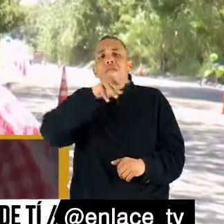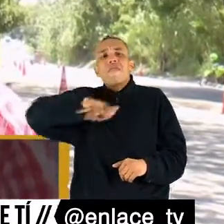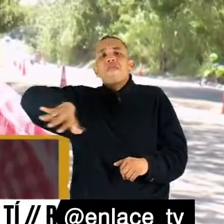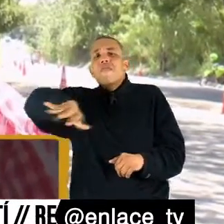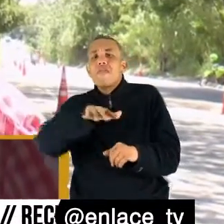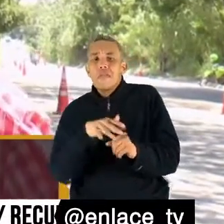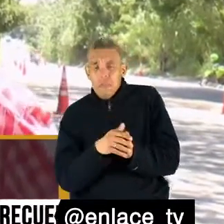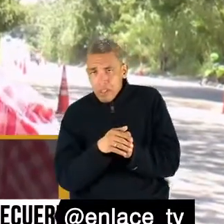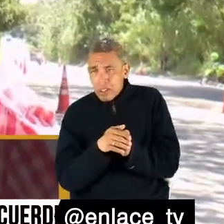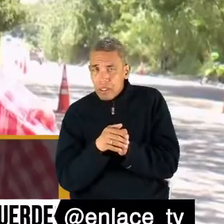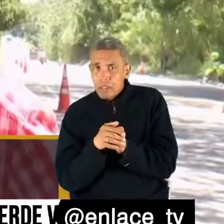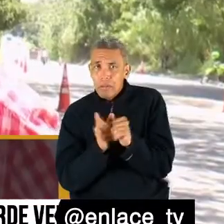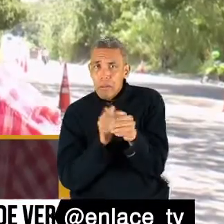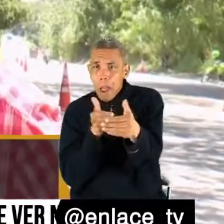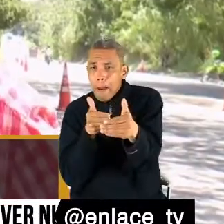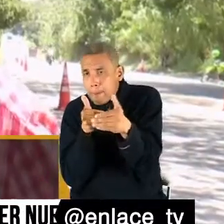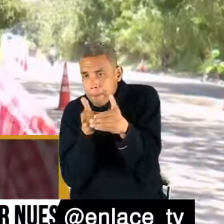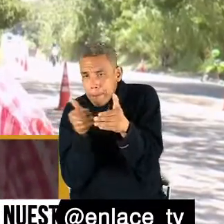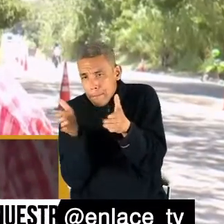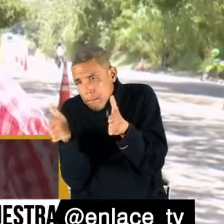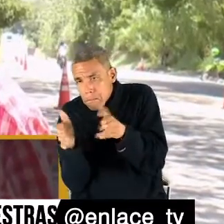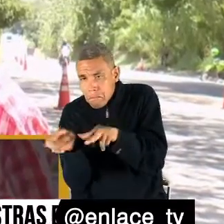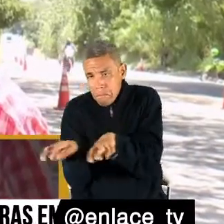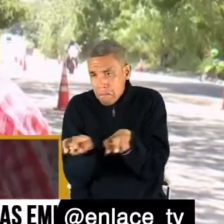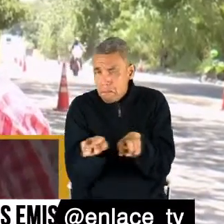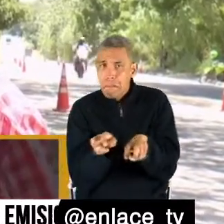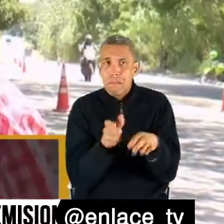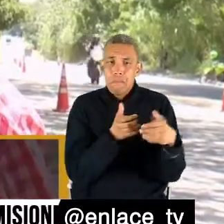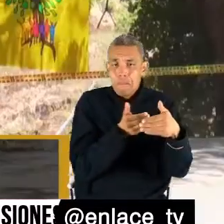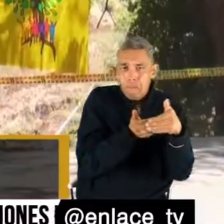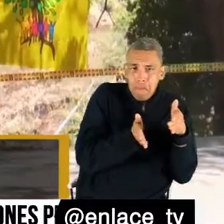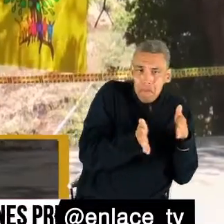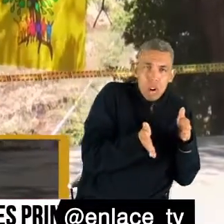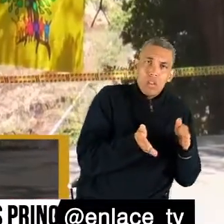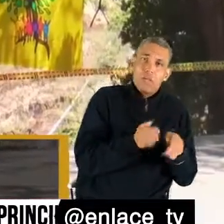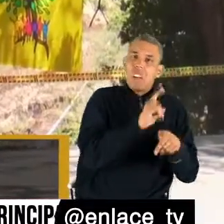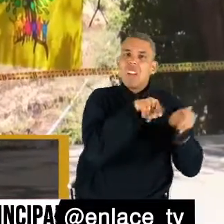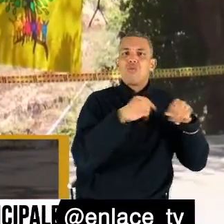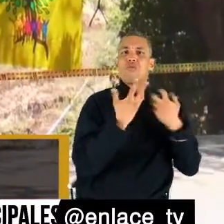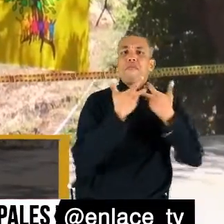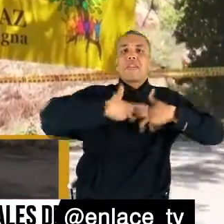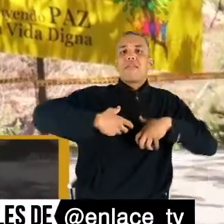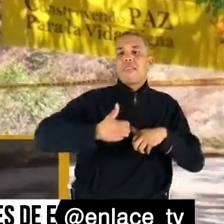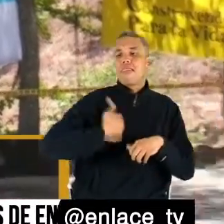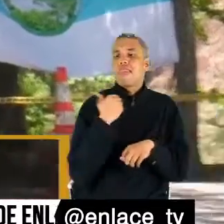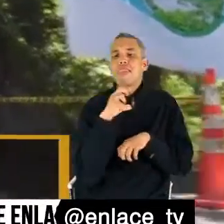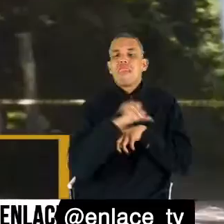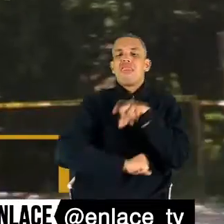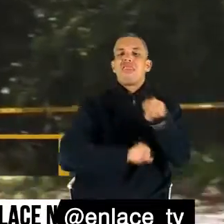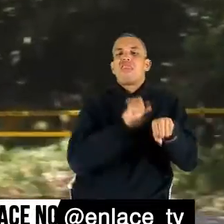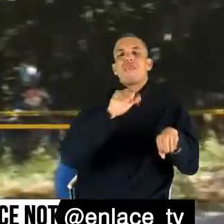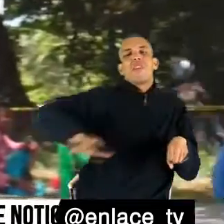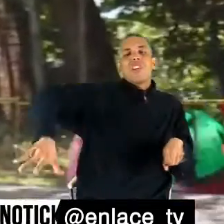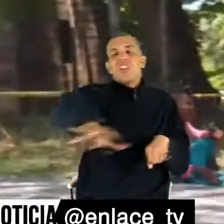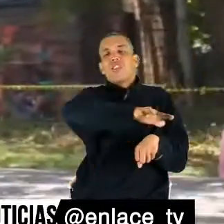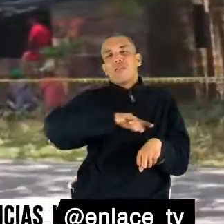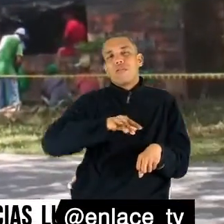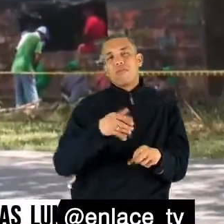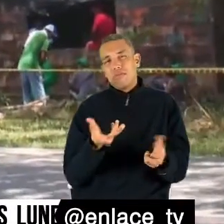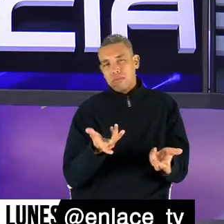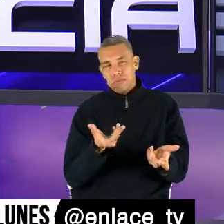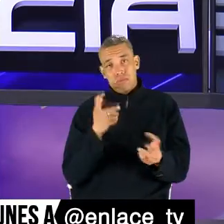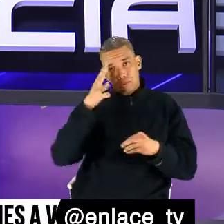quedando en manos de grandes terratenientes, de grandes empresarios. En ninguna de las manifestaciones se han presentado bloqueos a las